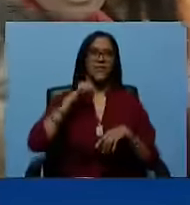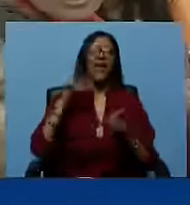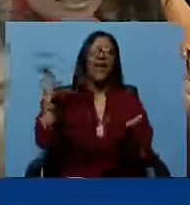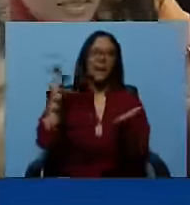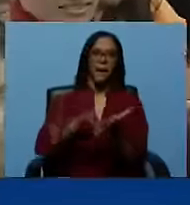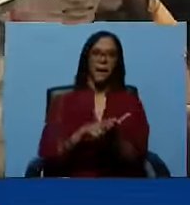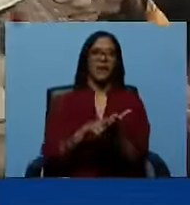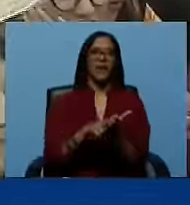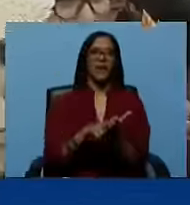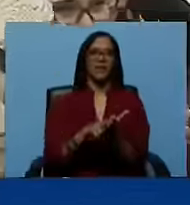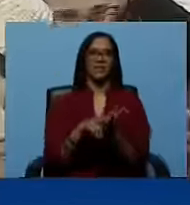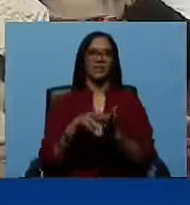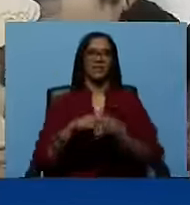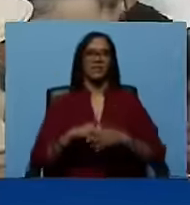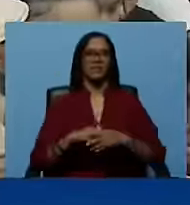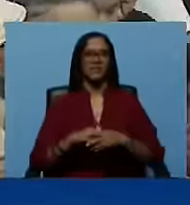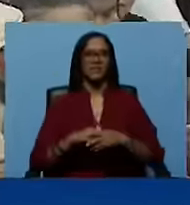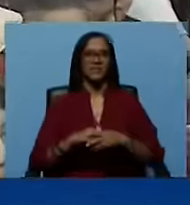¡Aprobado!